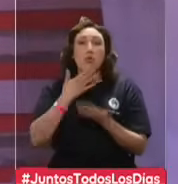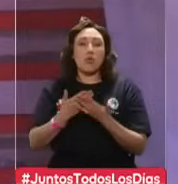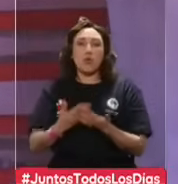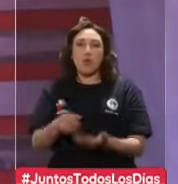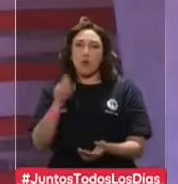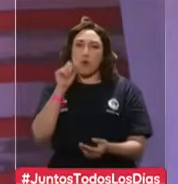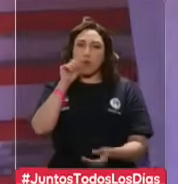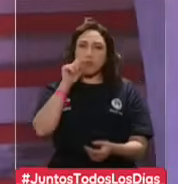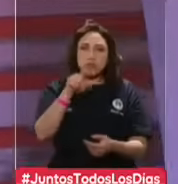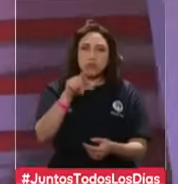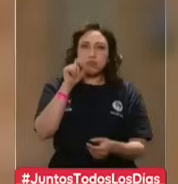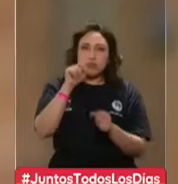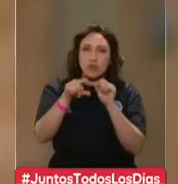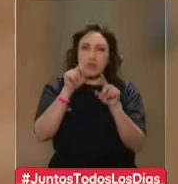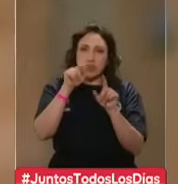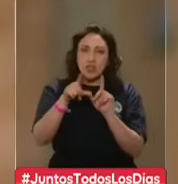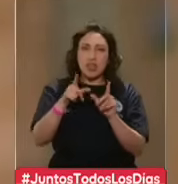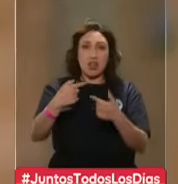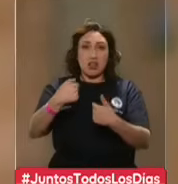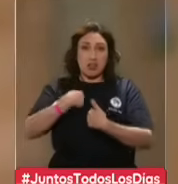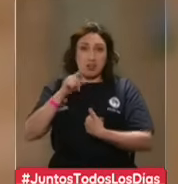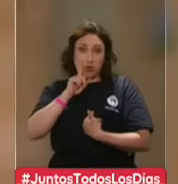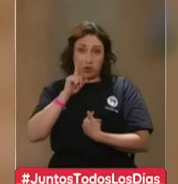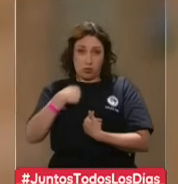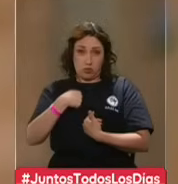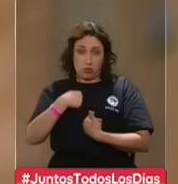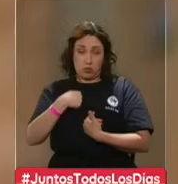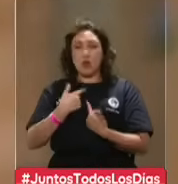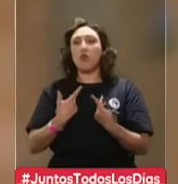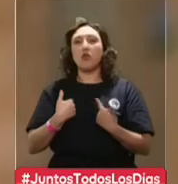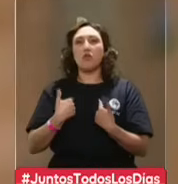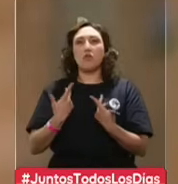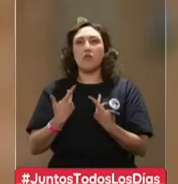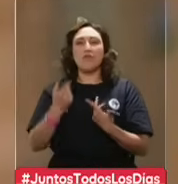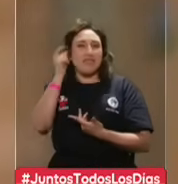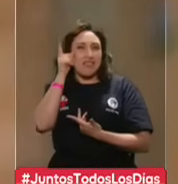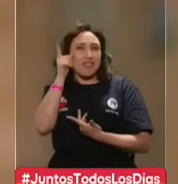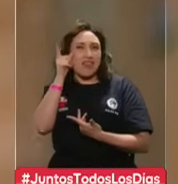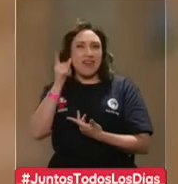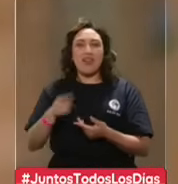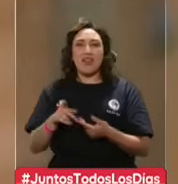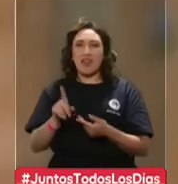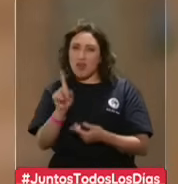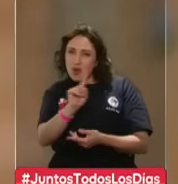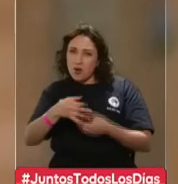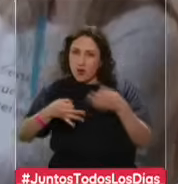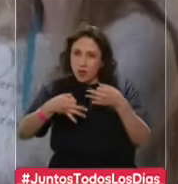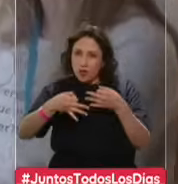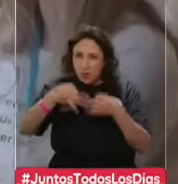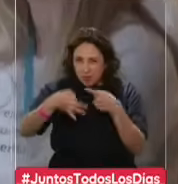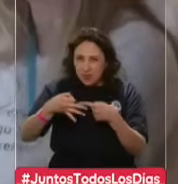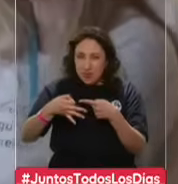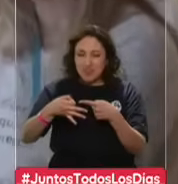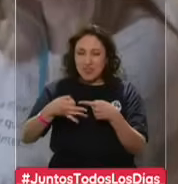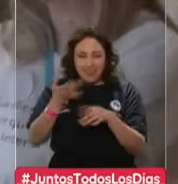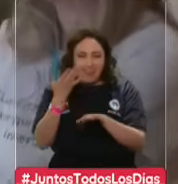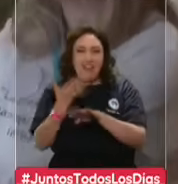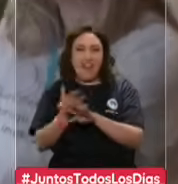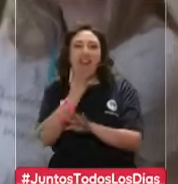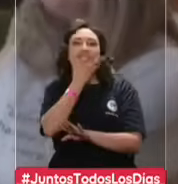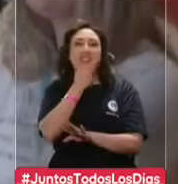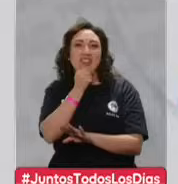uno es, defiende sus imperfecciones. Entender que en la imperfección está la belleza también. Me parece